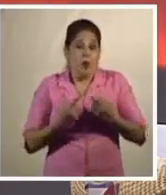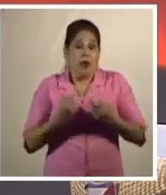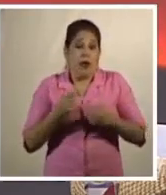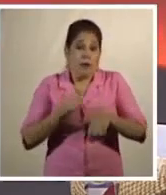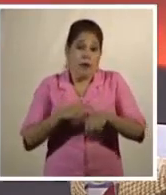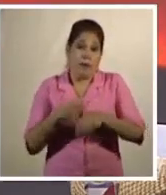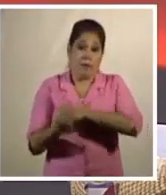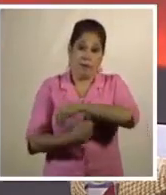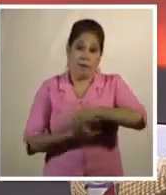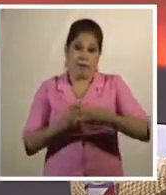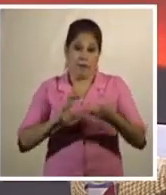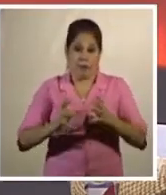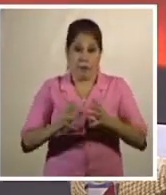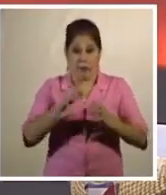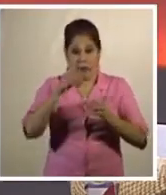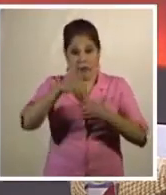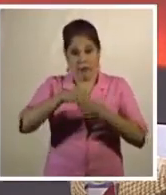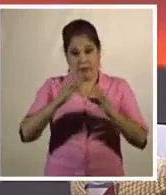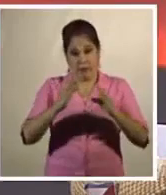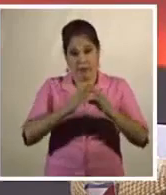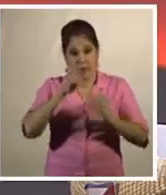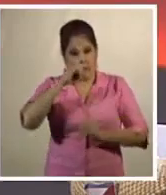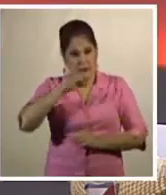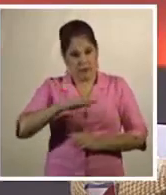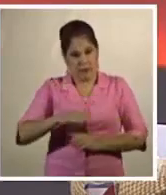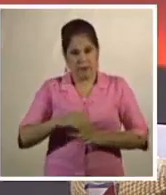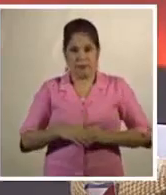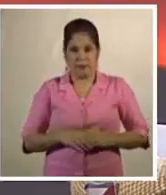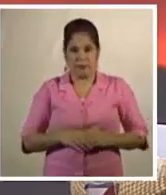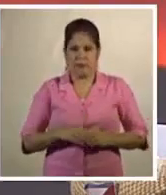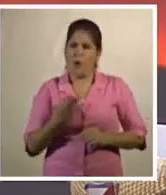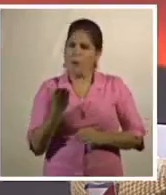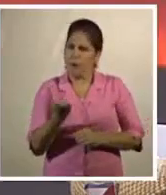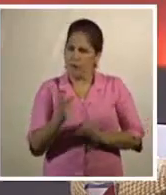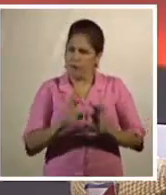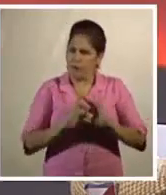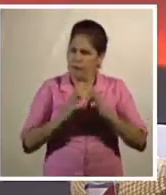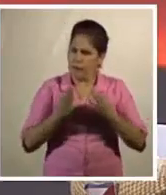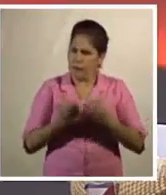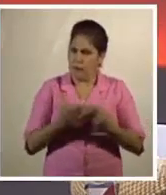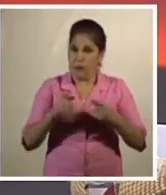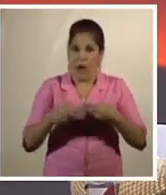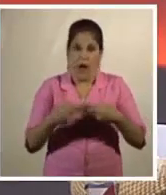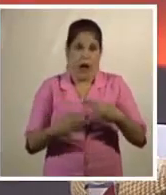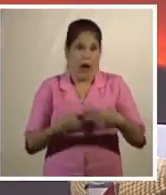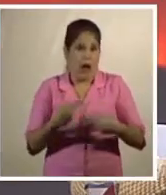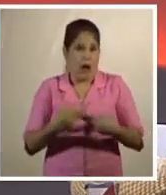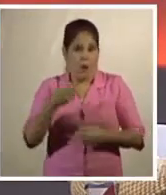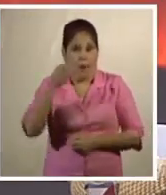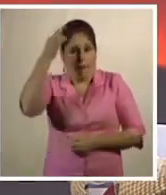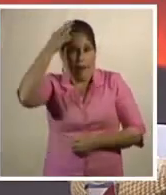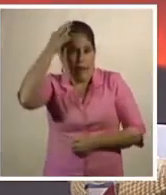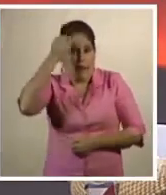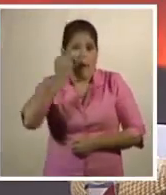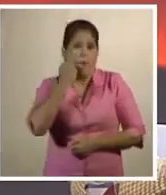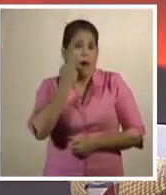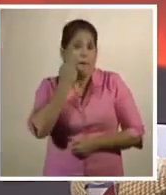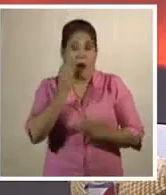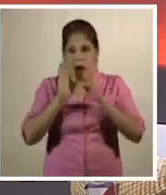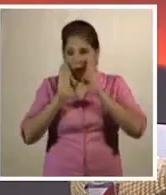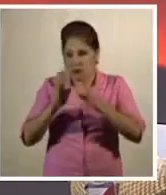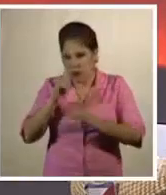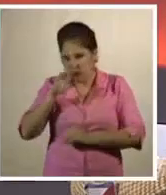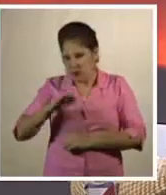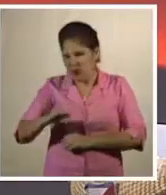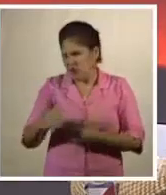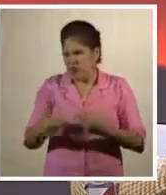a todos los desajustes que está viviendo el niño y en ese sentido les pedimos a la familia porque bueno que haga con este niño que todo el tiempo quiere